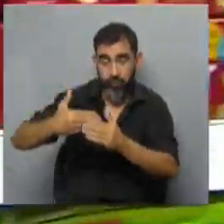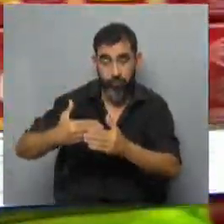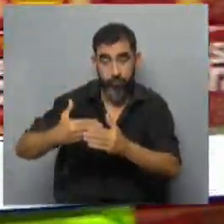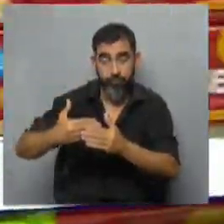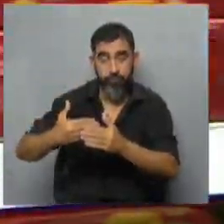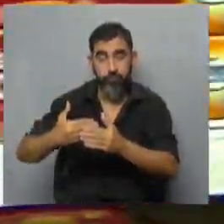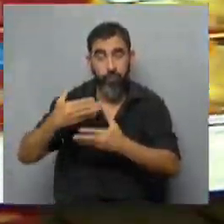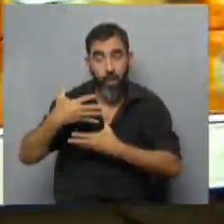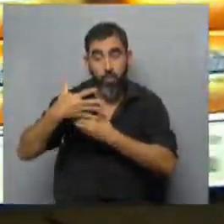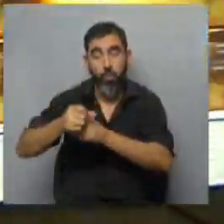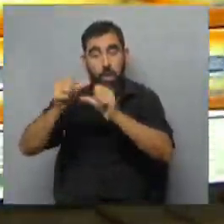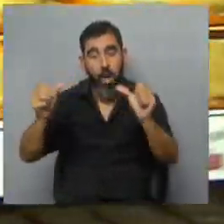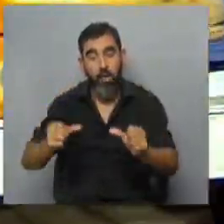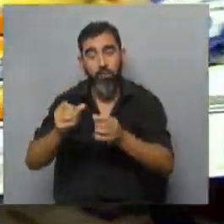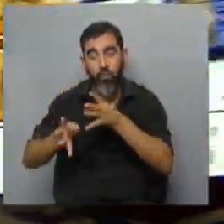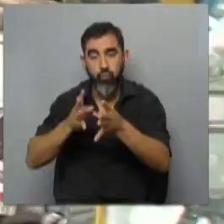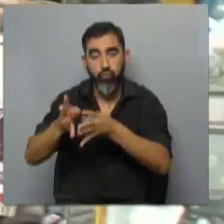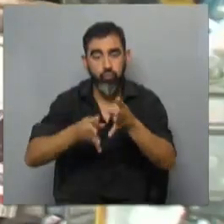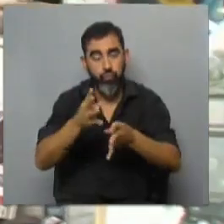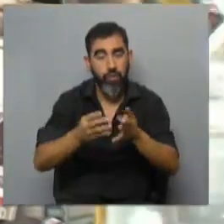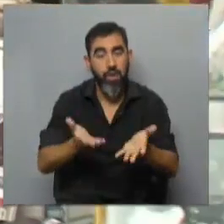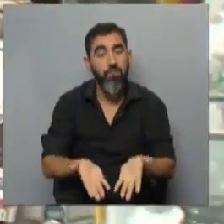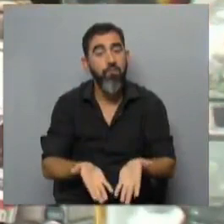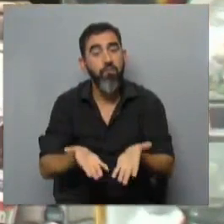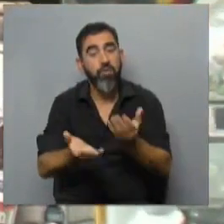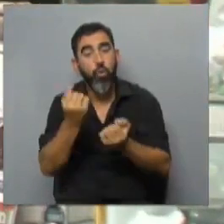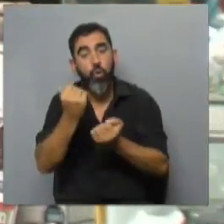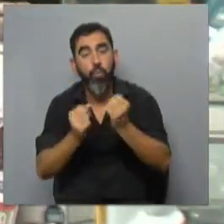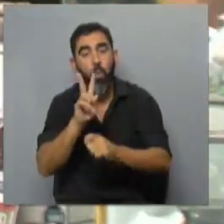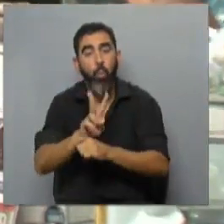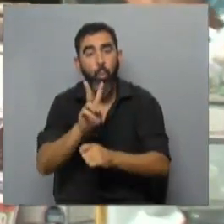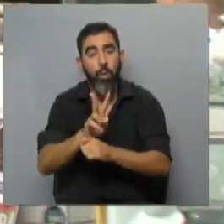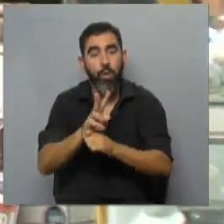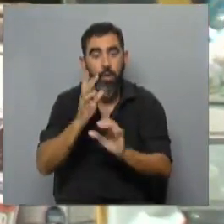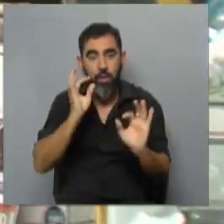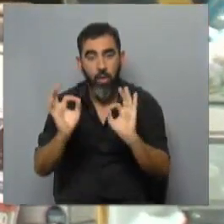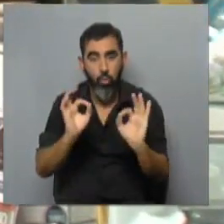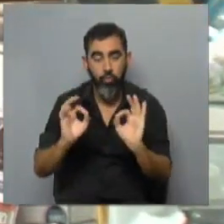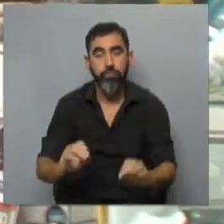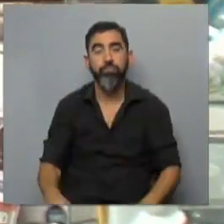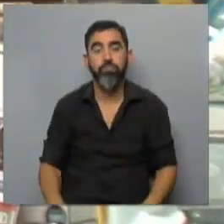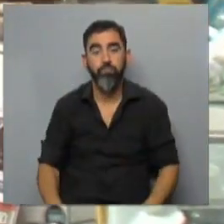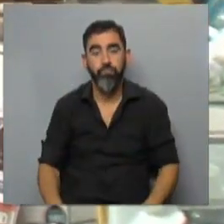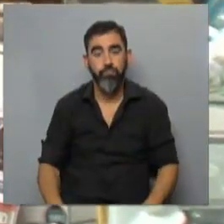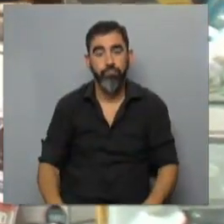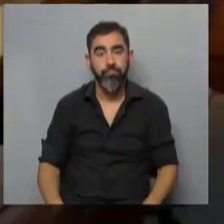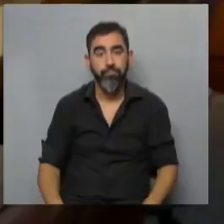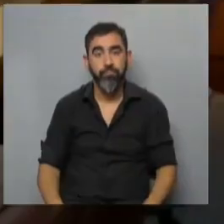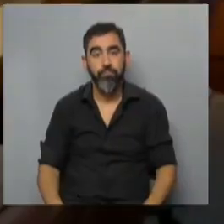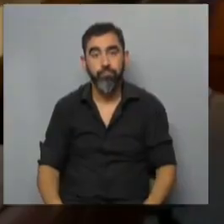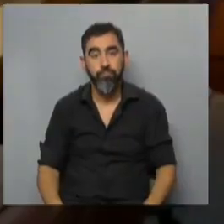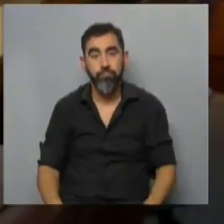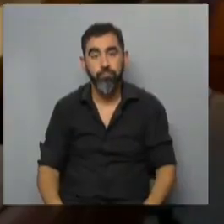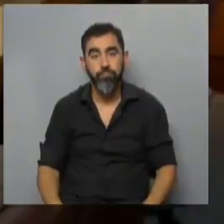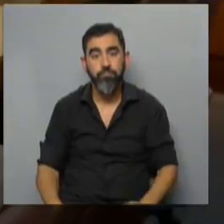ayudar a que la actividad siguiera funcionando y la inflación cuidarla pero con mucha cautela lo que yo creo que hay que hay